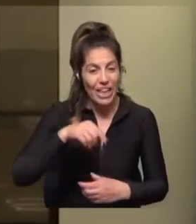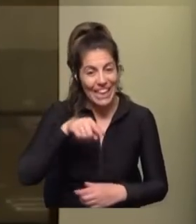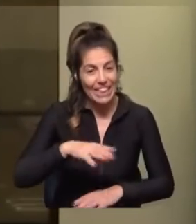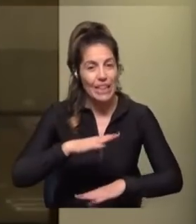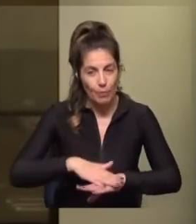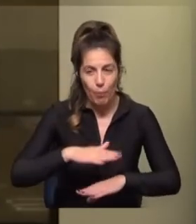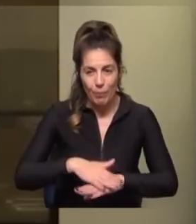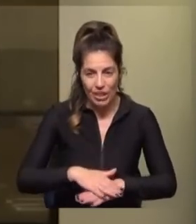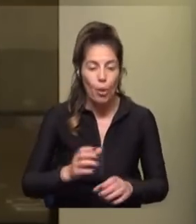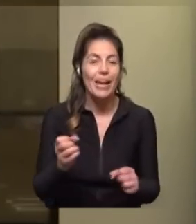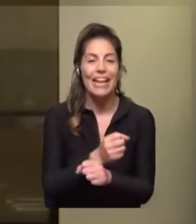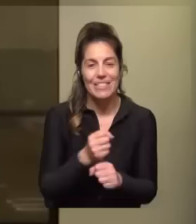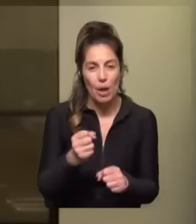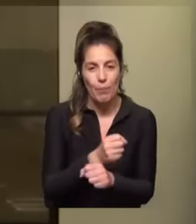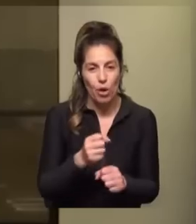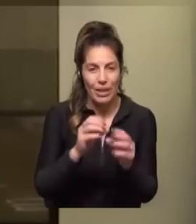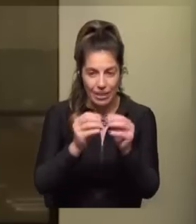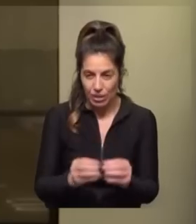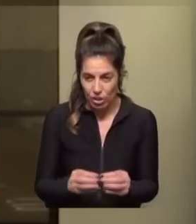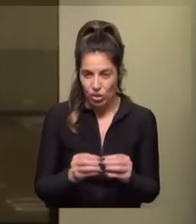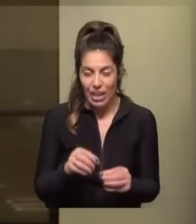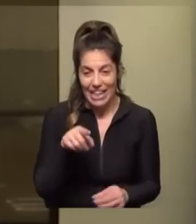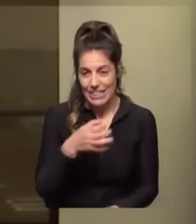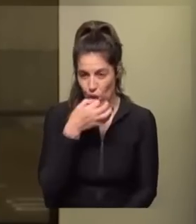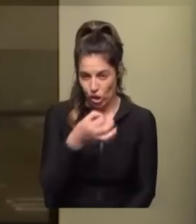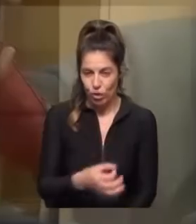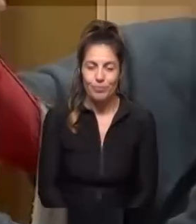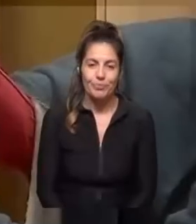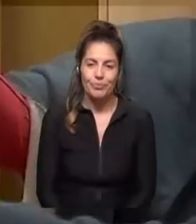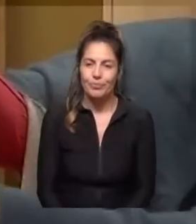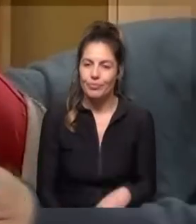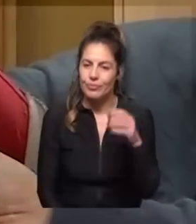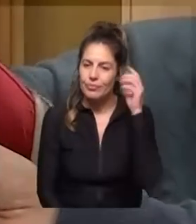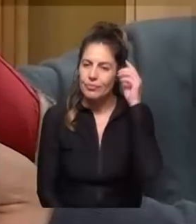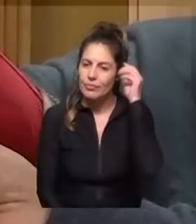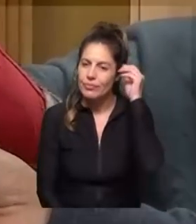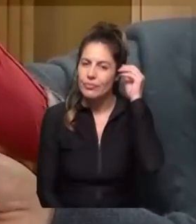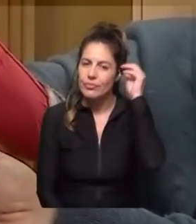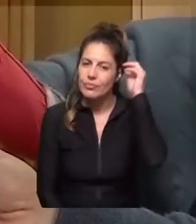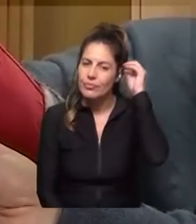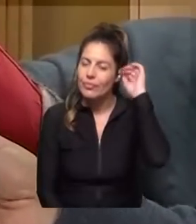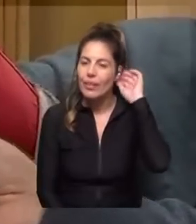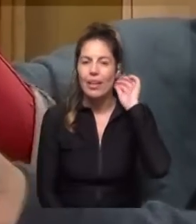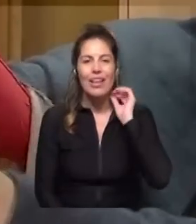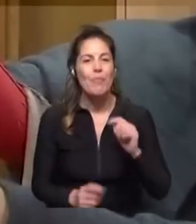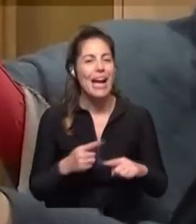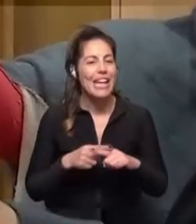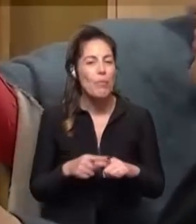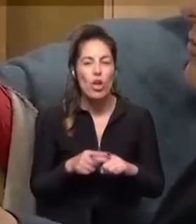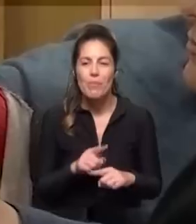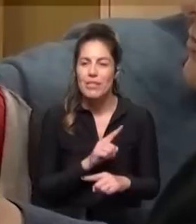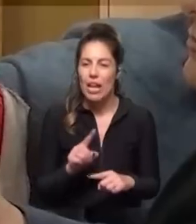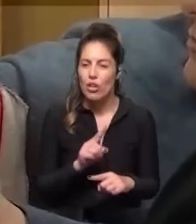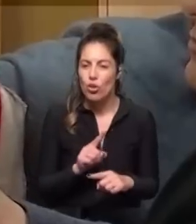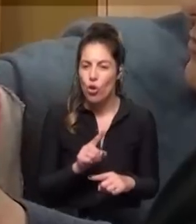instancias para que fuera aprobado en rendición de cuentas así lo señaló más que polemizar este se consideró